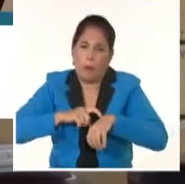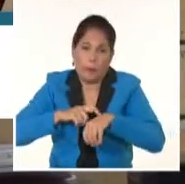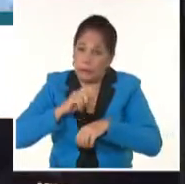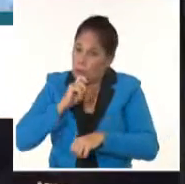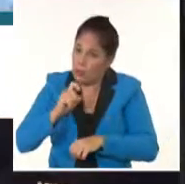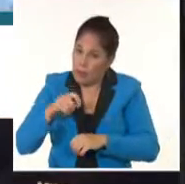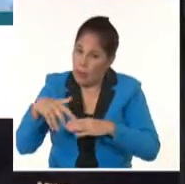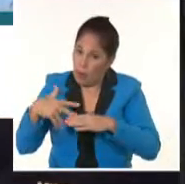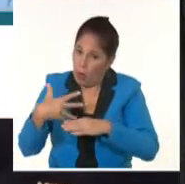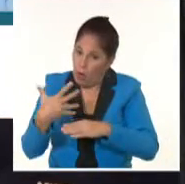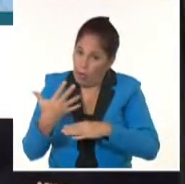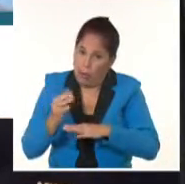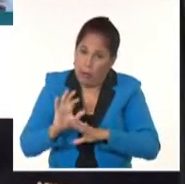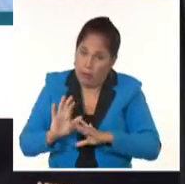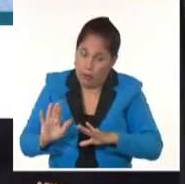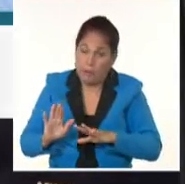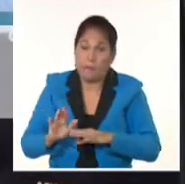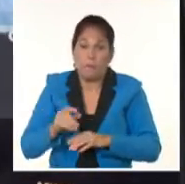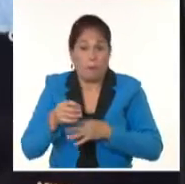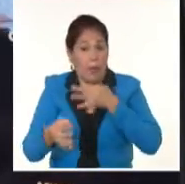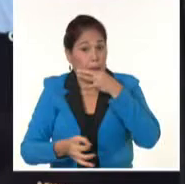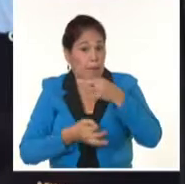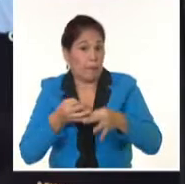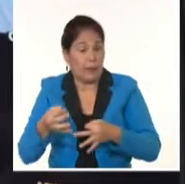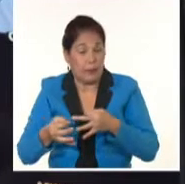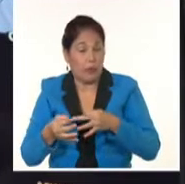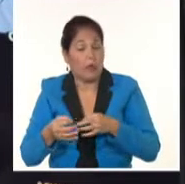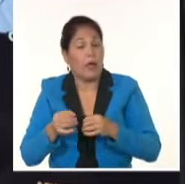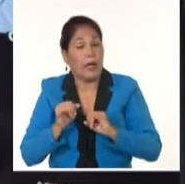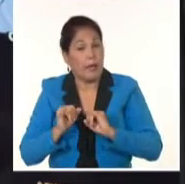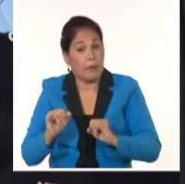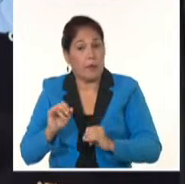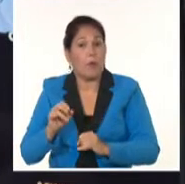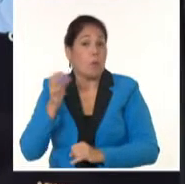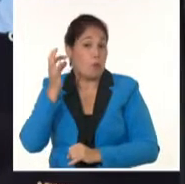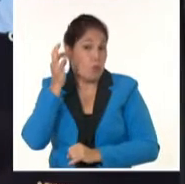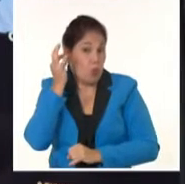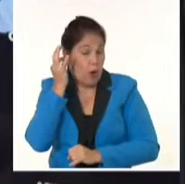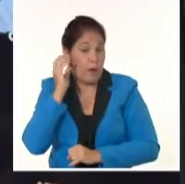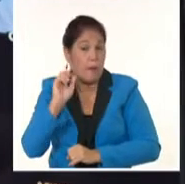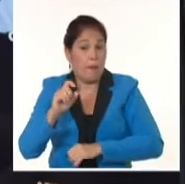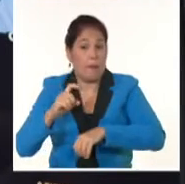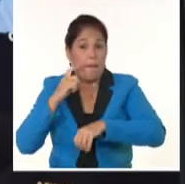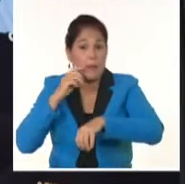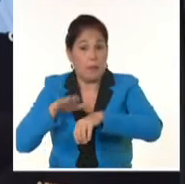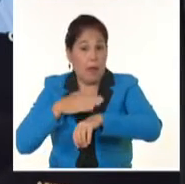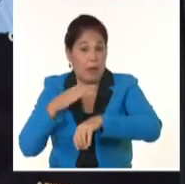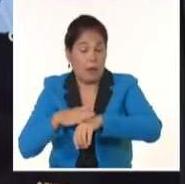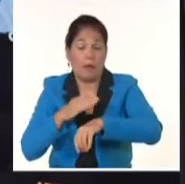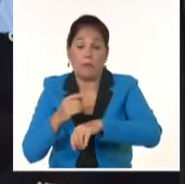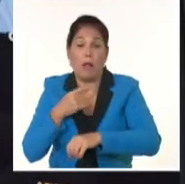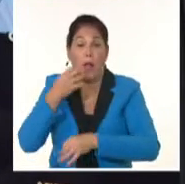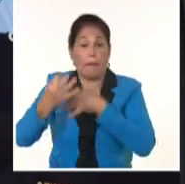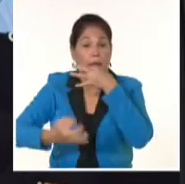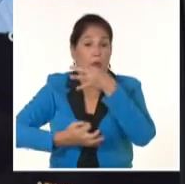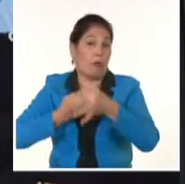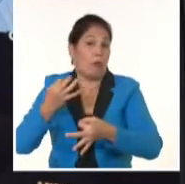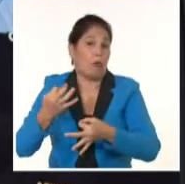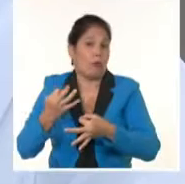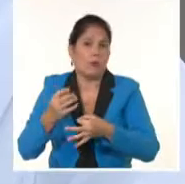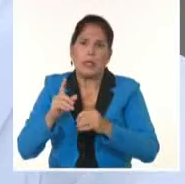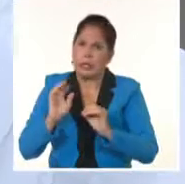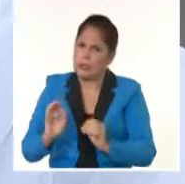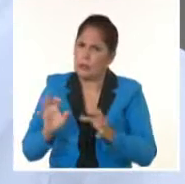horas de la madrugada. En el podcast, muy aclaratoria resultó la intervención de la viceprimera ministra Inés María Chapman, quien como parte